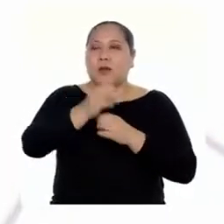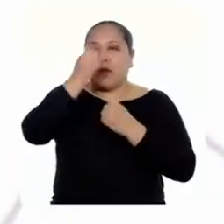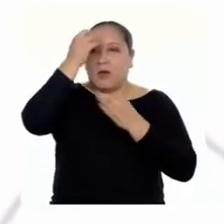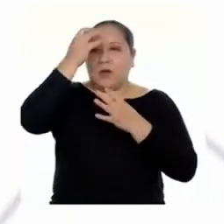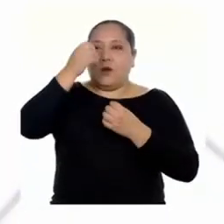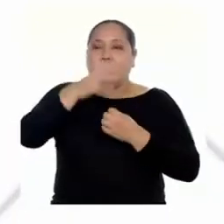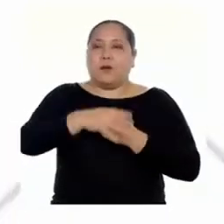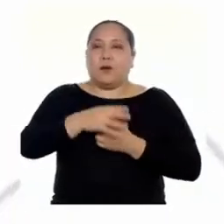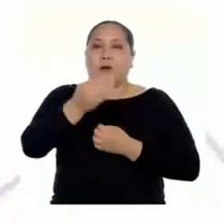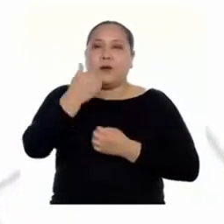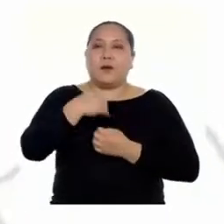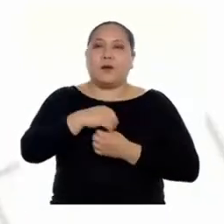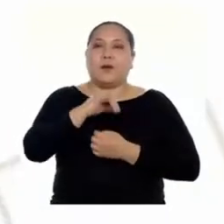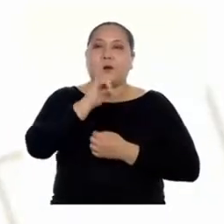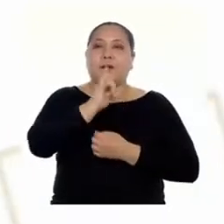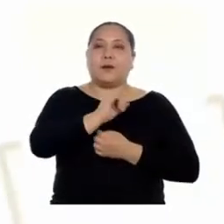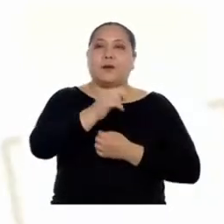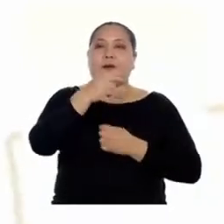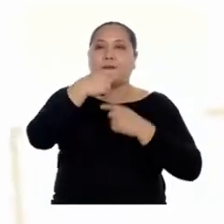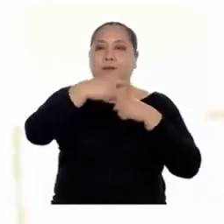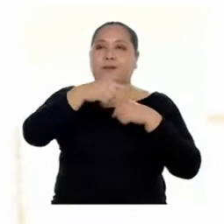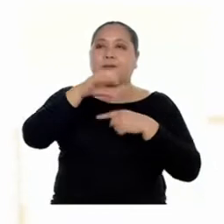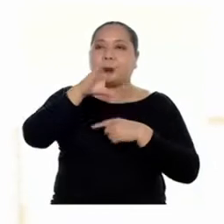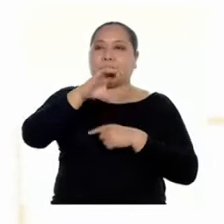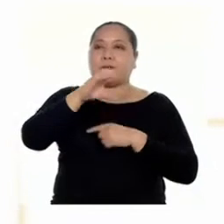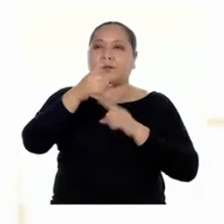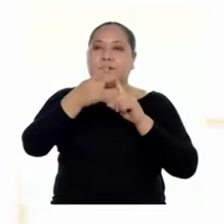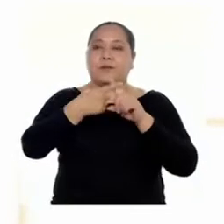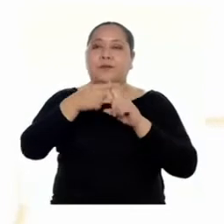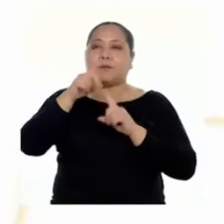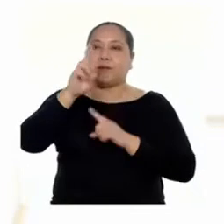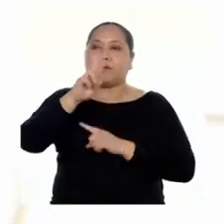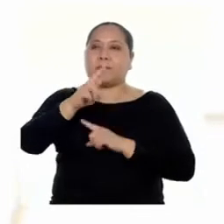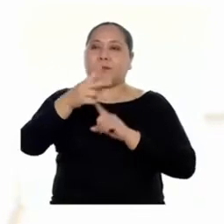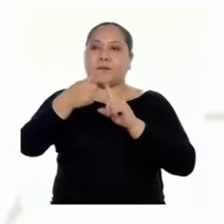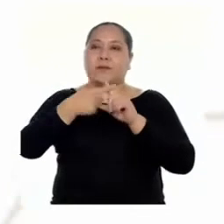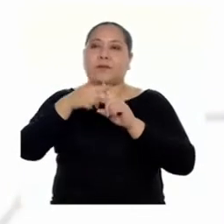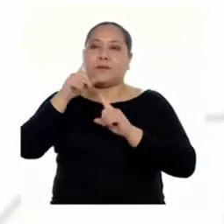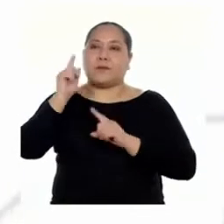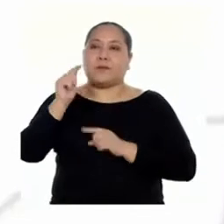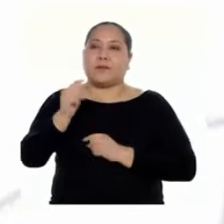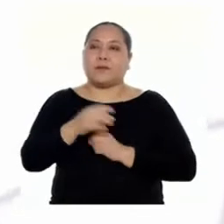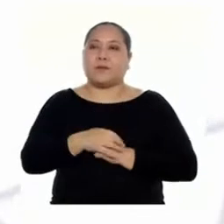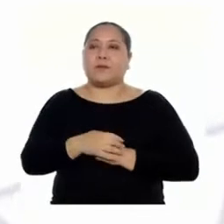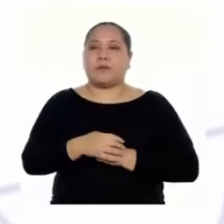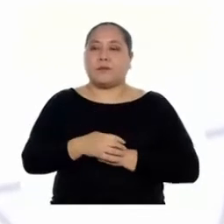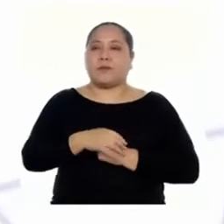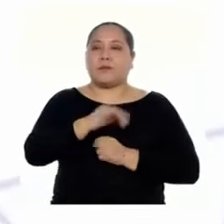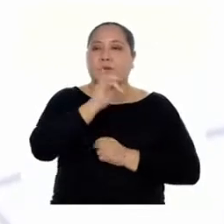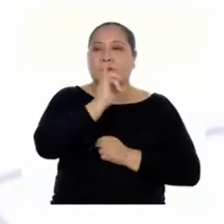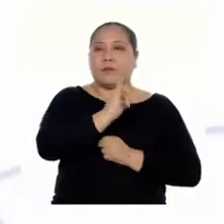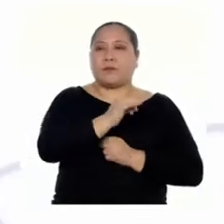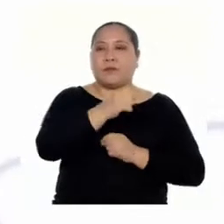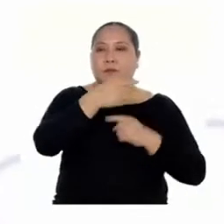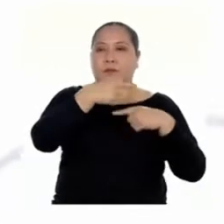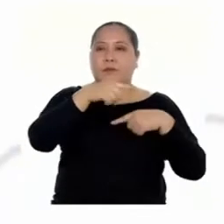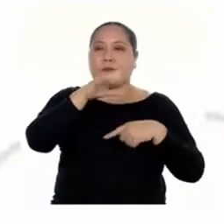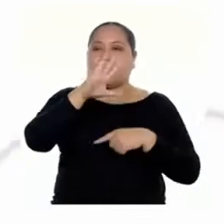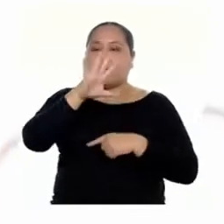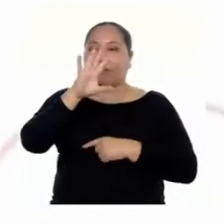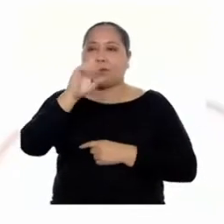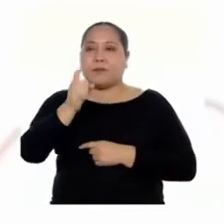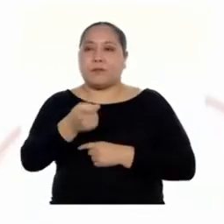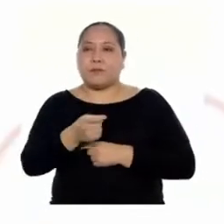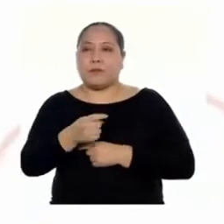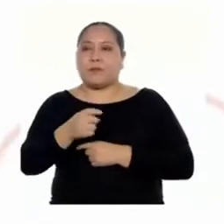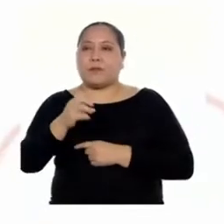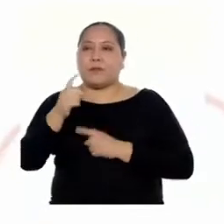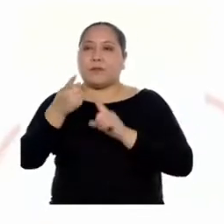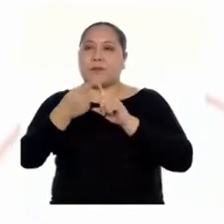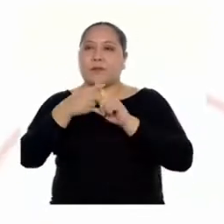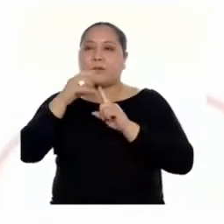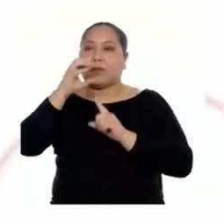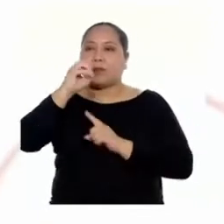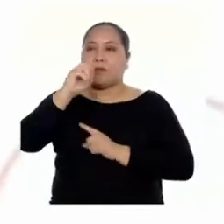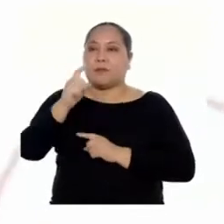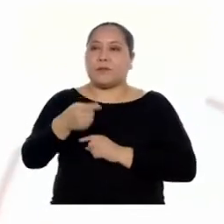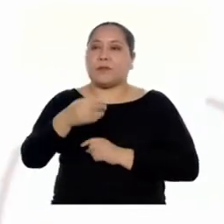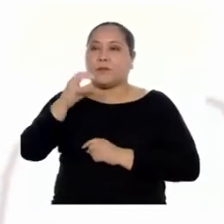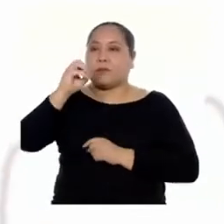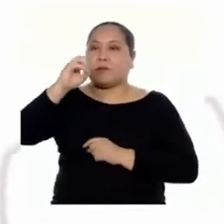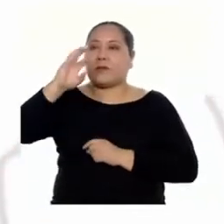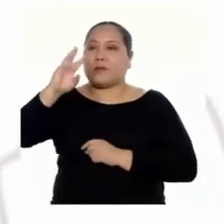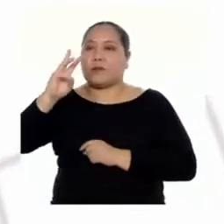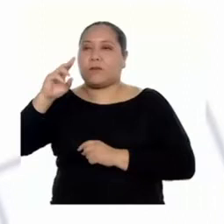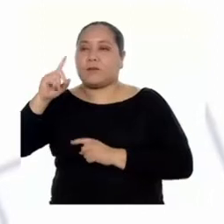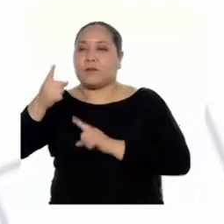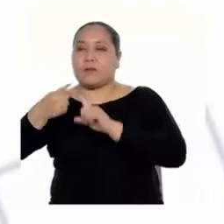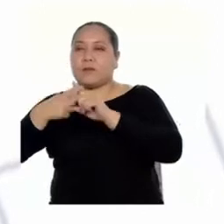expresión, I igual a C por R por T. I igual a 5000 por 0,06 por 2.